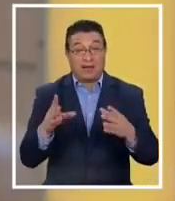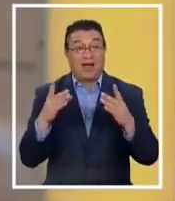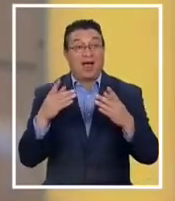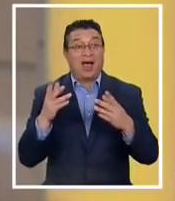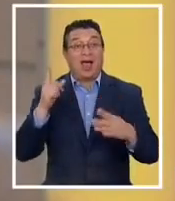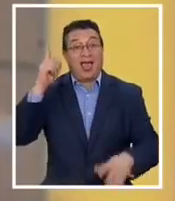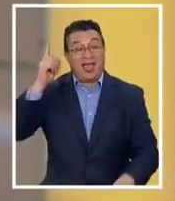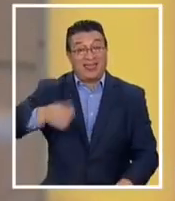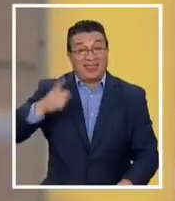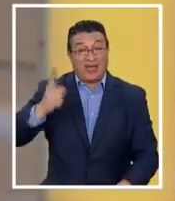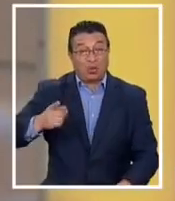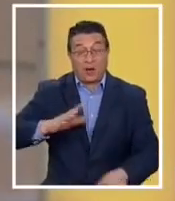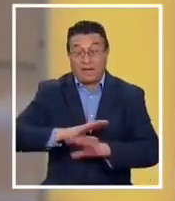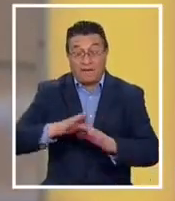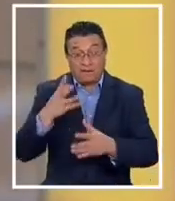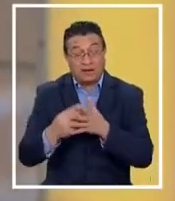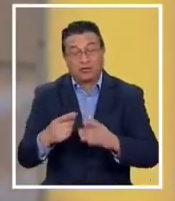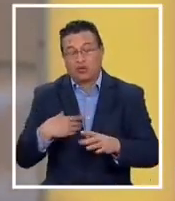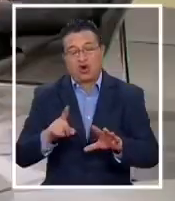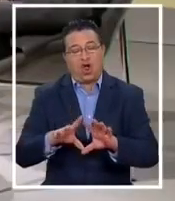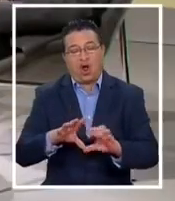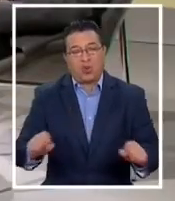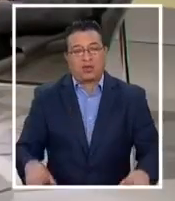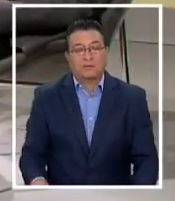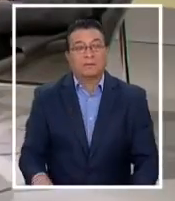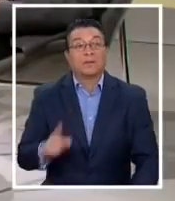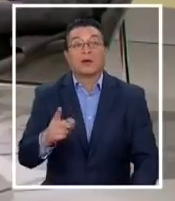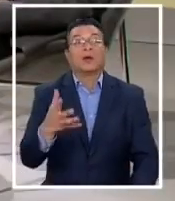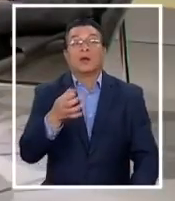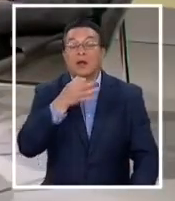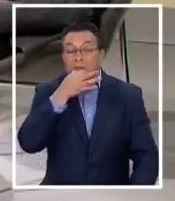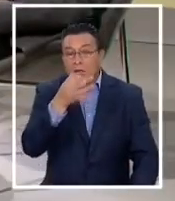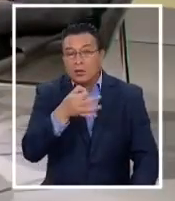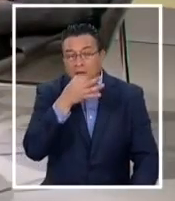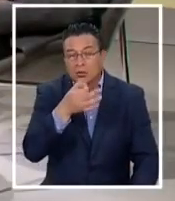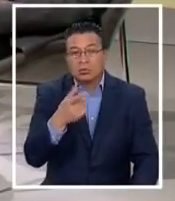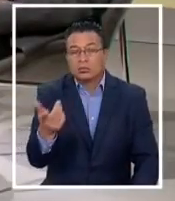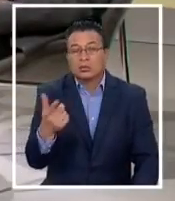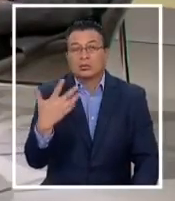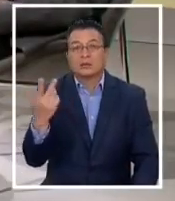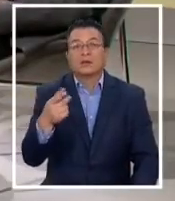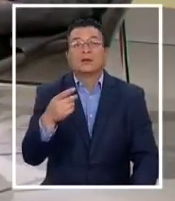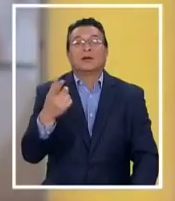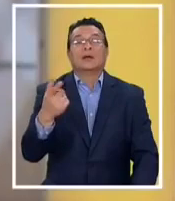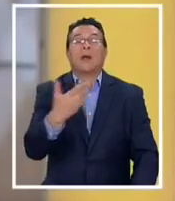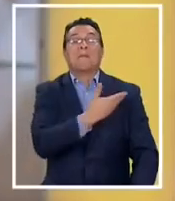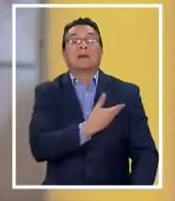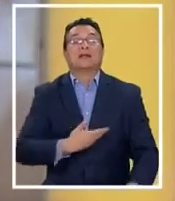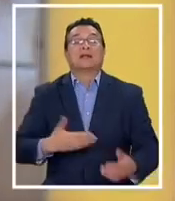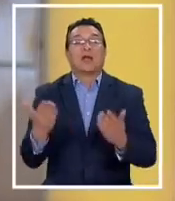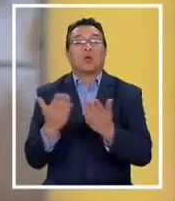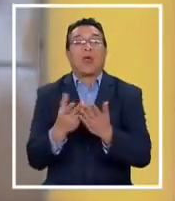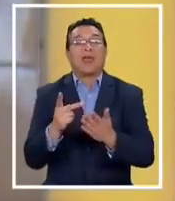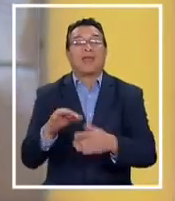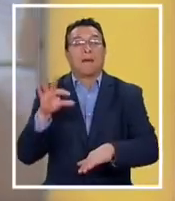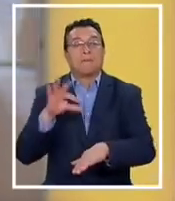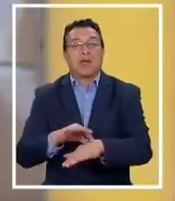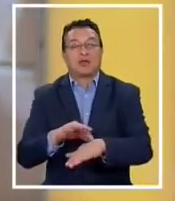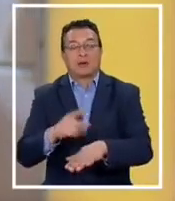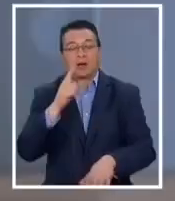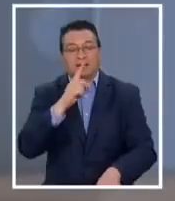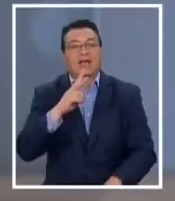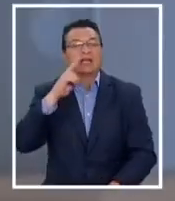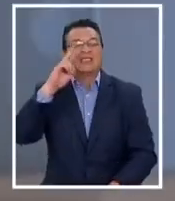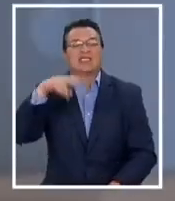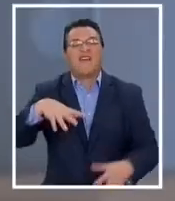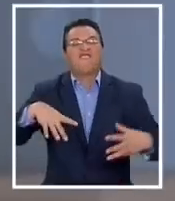con seguridad externa la dictadura que le pareció el tono de las declaraciones de que asistes la presidente al colegio médico que ya muy felices